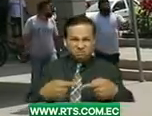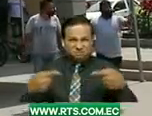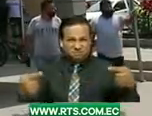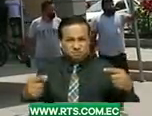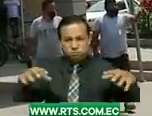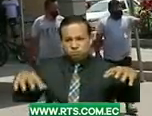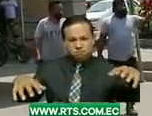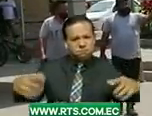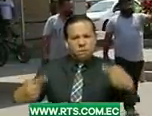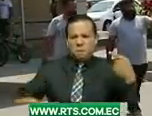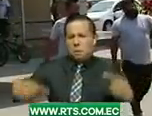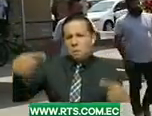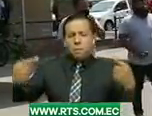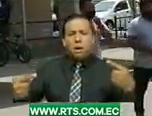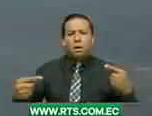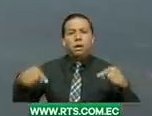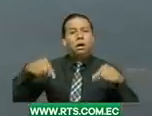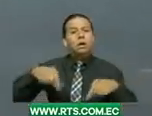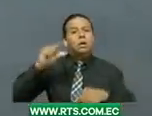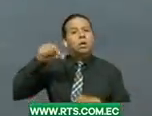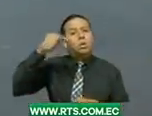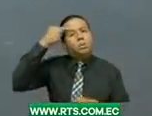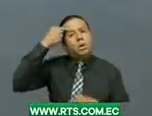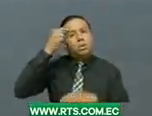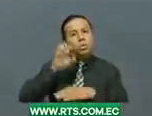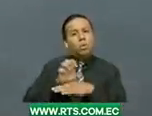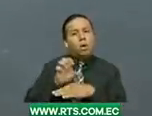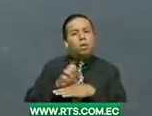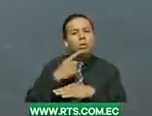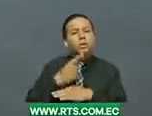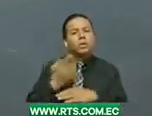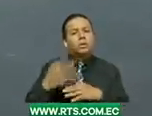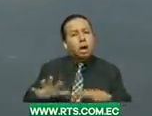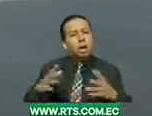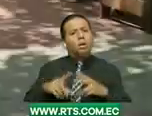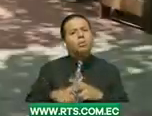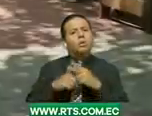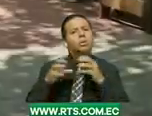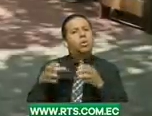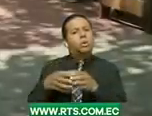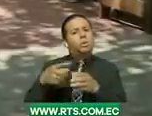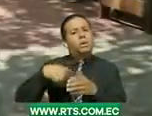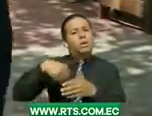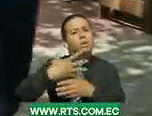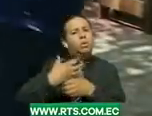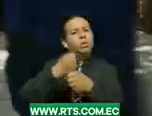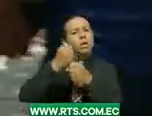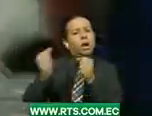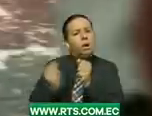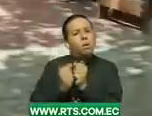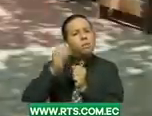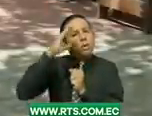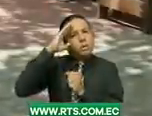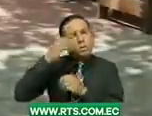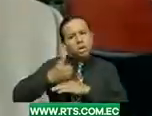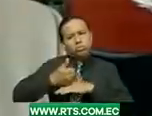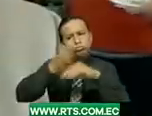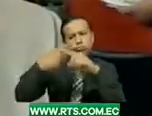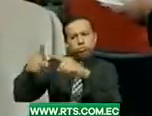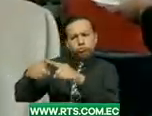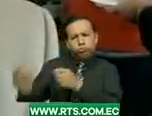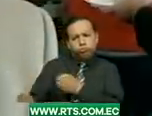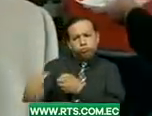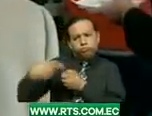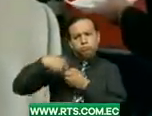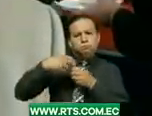también preocupa al gobierno local, que desde este año activó un comité de seguridad que trabaja en paralelo con la policía y otras autoridades. Ya tenía